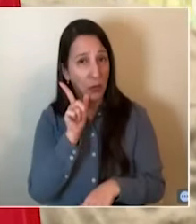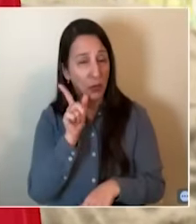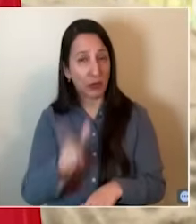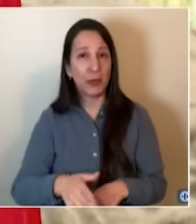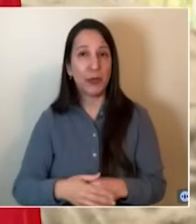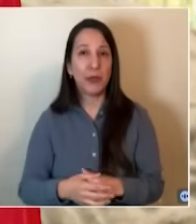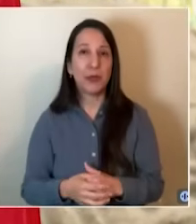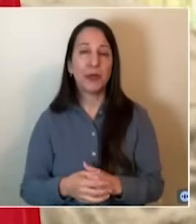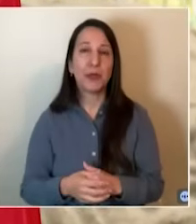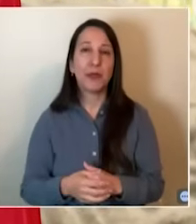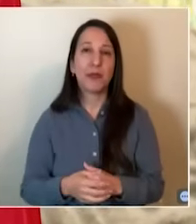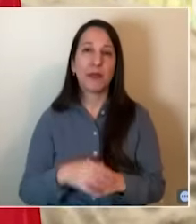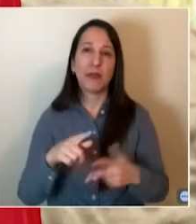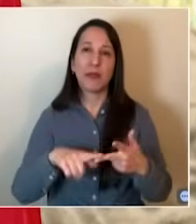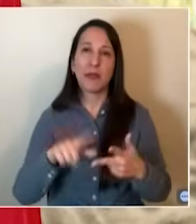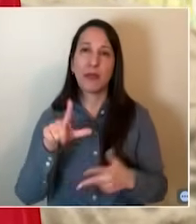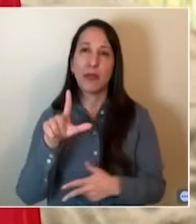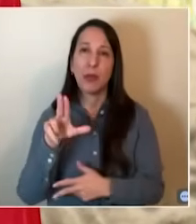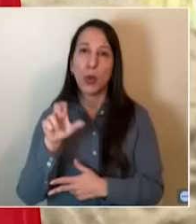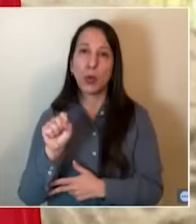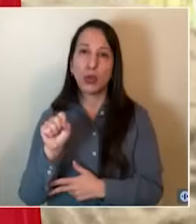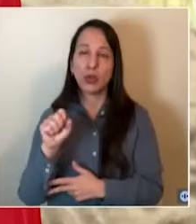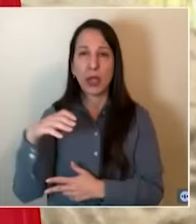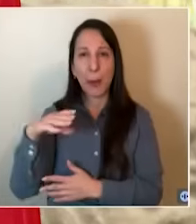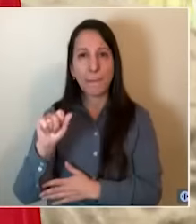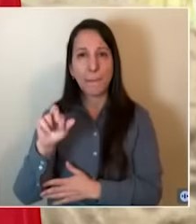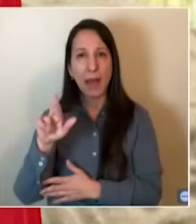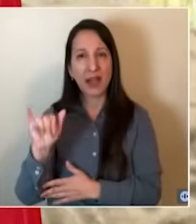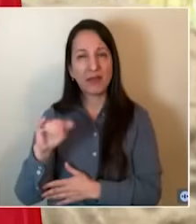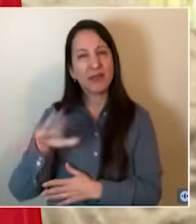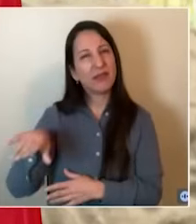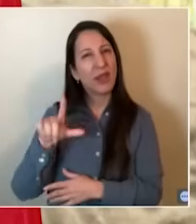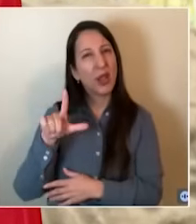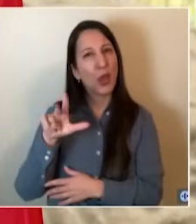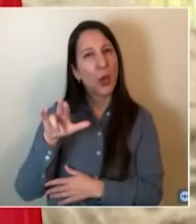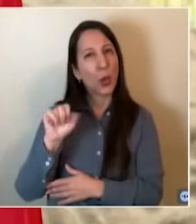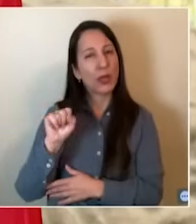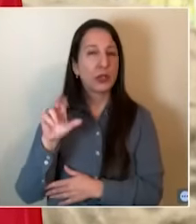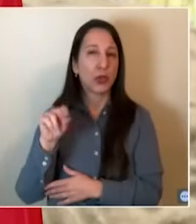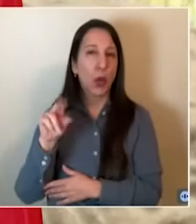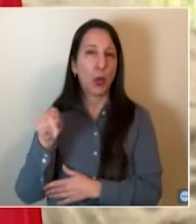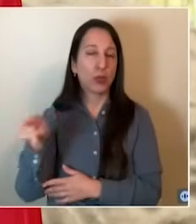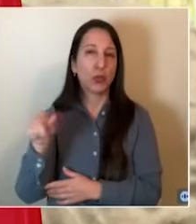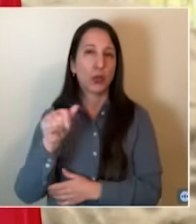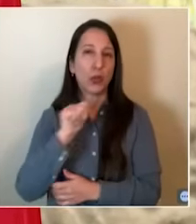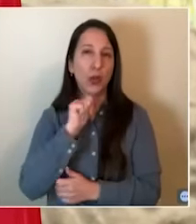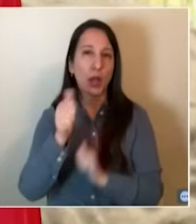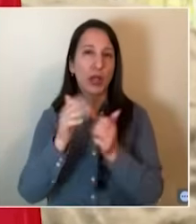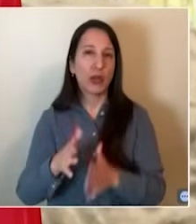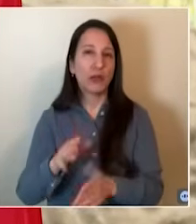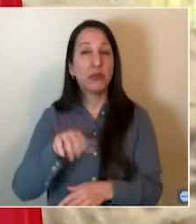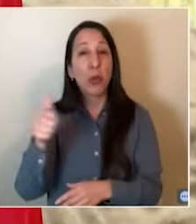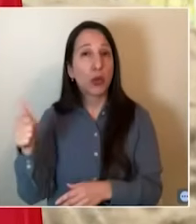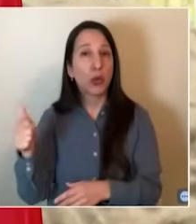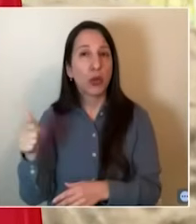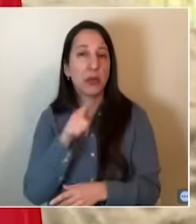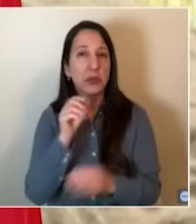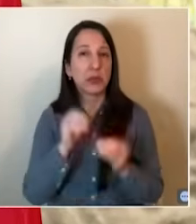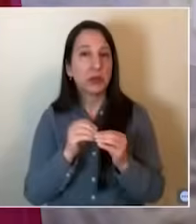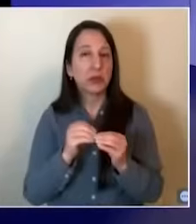Doña Luz Mari. Bueno, Luis no, porque no llegó a ser candidato. Amador, ¿quién más?